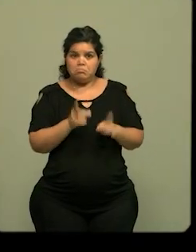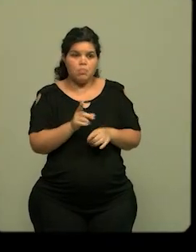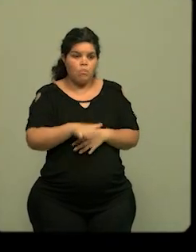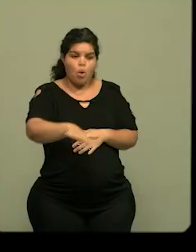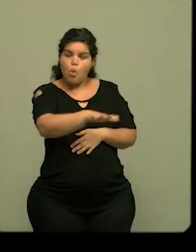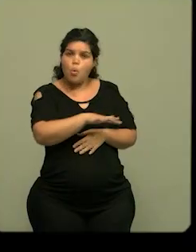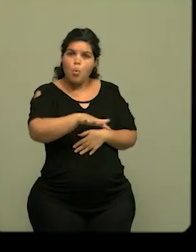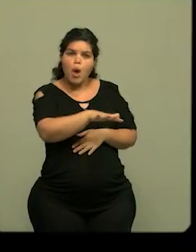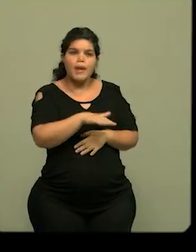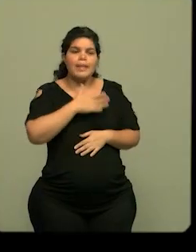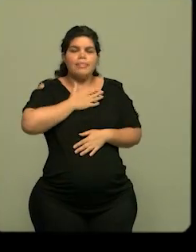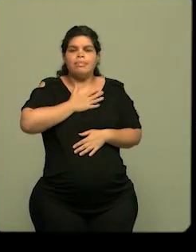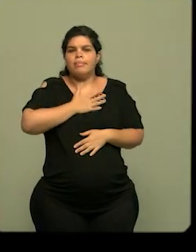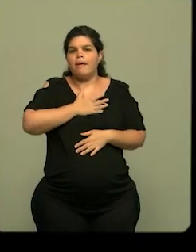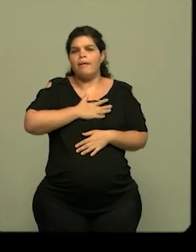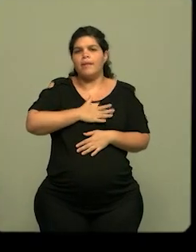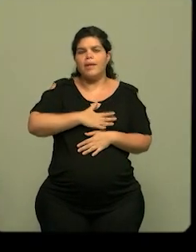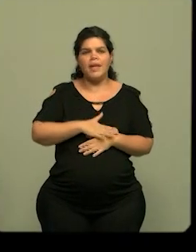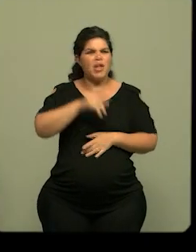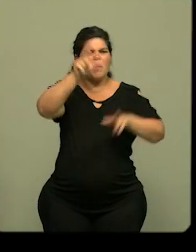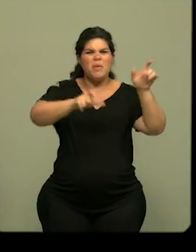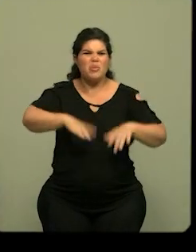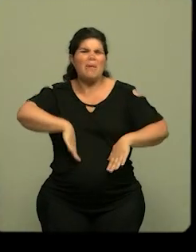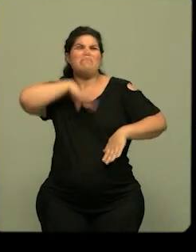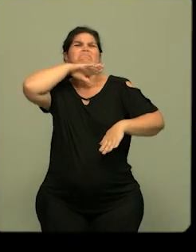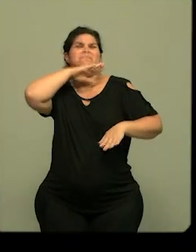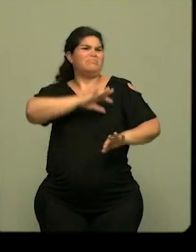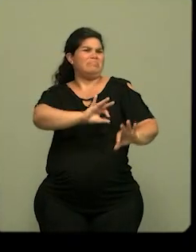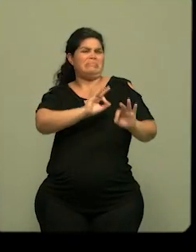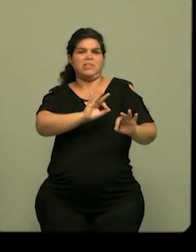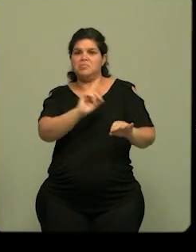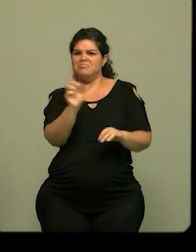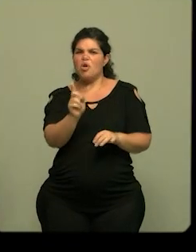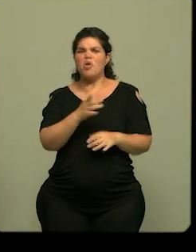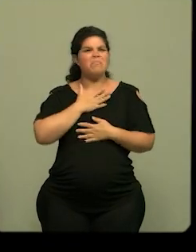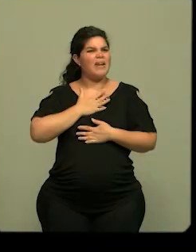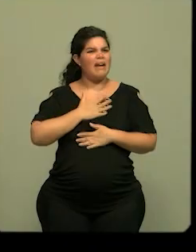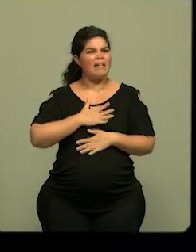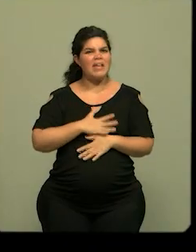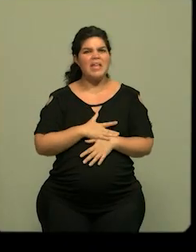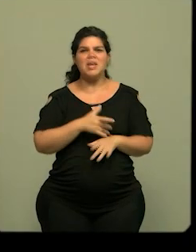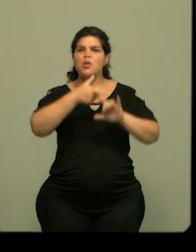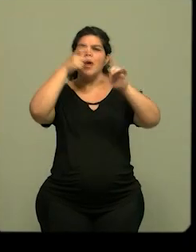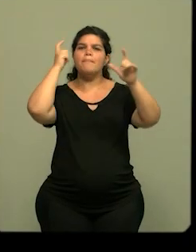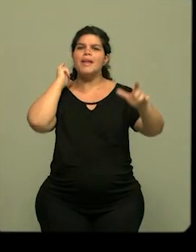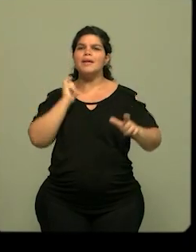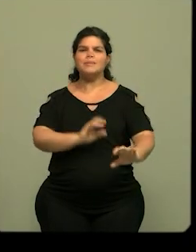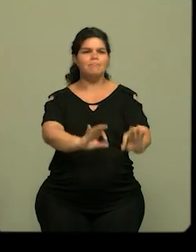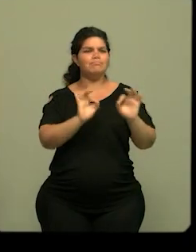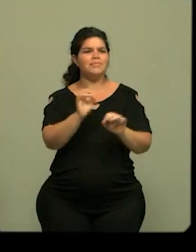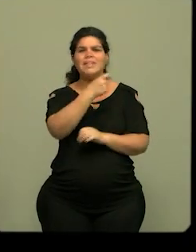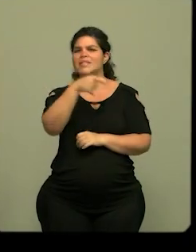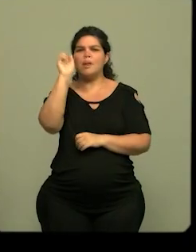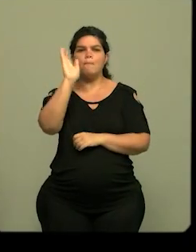lugares tranquilos y no tan sobrecargados, y poder disfrutar de una experiencia un poco más completa. sí. Es decir, que no te interrumpa